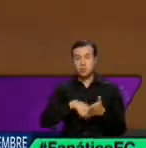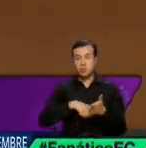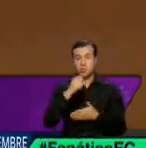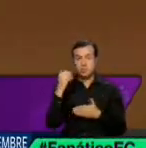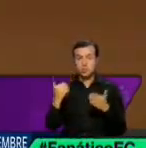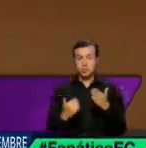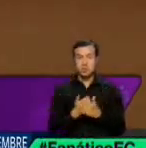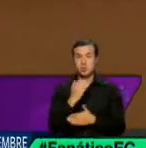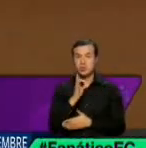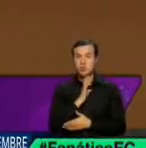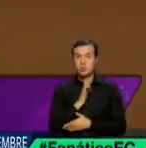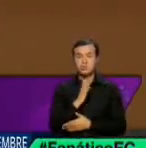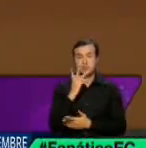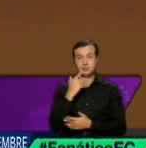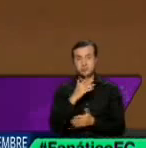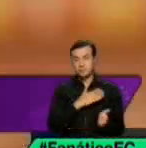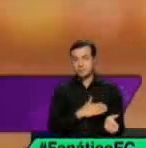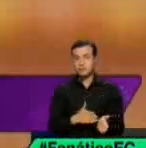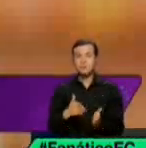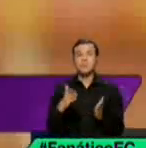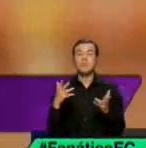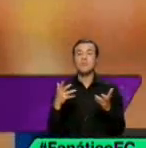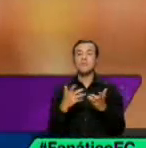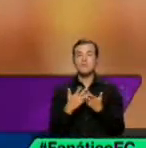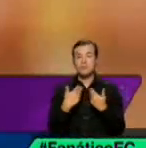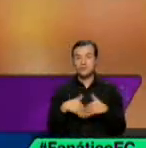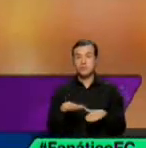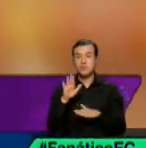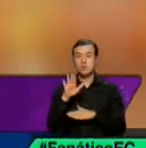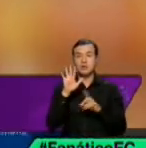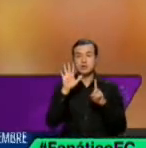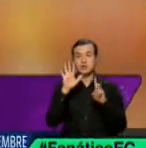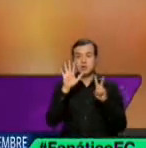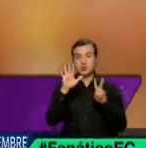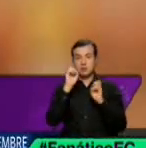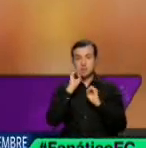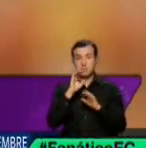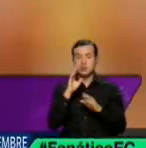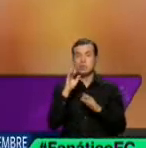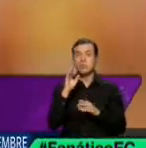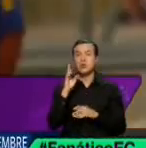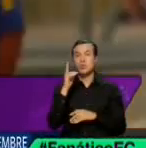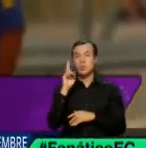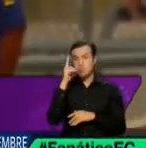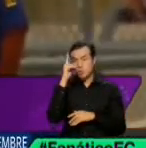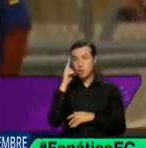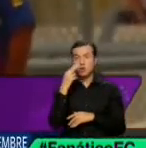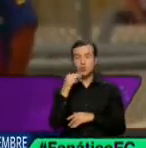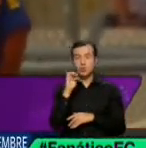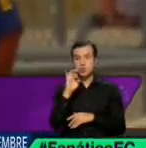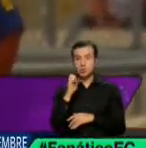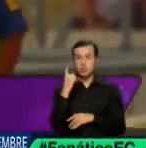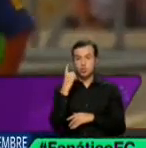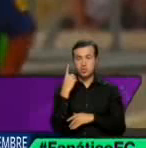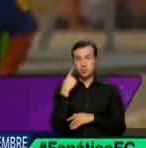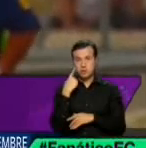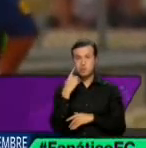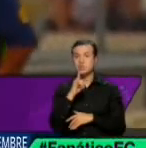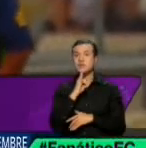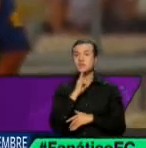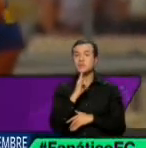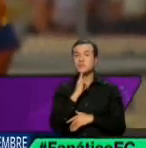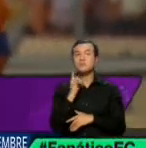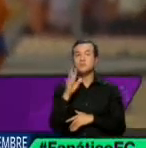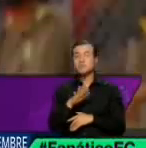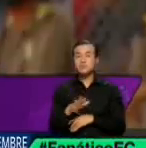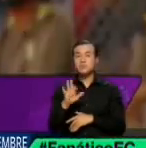nuevo estratega y tiene ya compromisos amistosos pactados el 7 de septiembre ante Uruguay en Houston y el 11 del mismo mes ante Estados Unidos